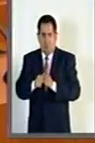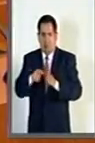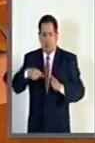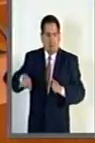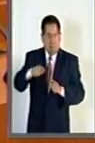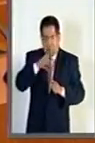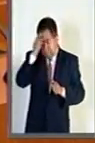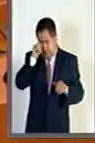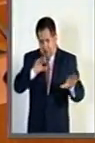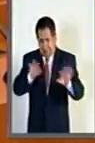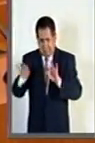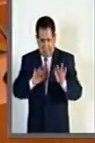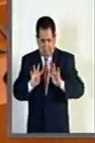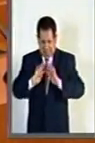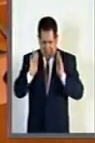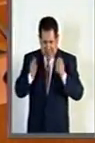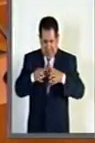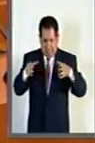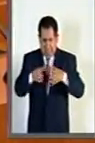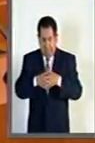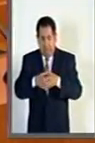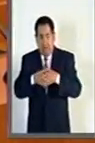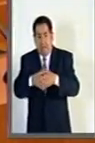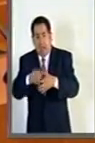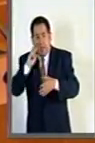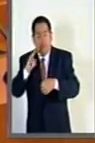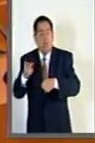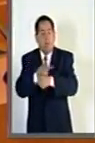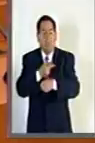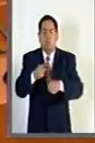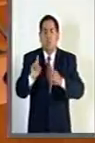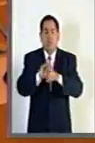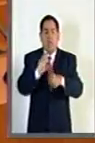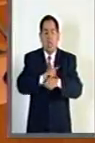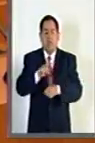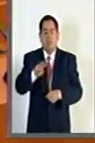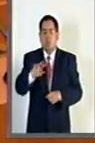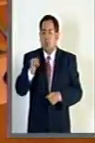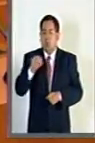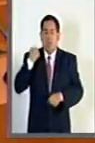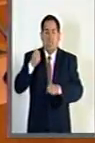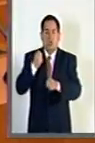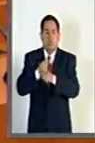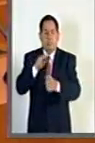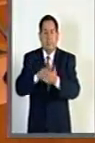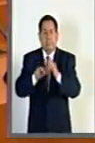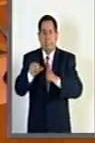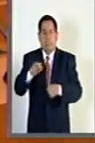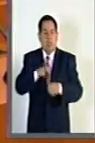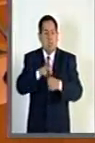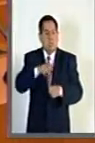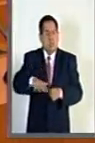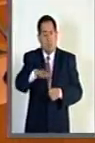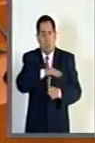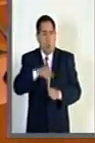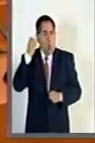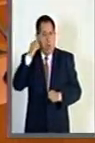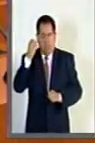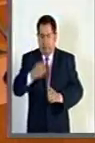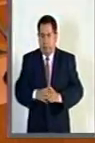la creación de una comisión plural que dé seguimiento a los hechos ocurridos el 19 de junio del 2016 en el municipio de Nochitlán,